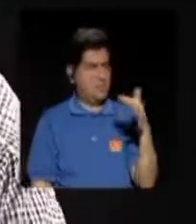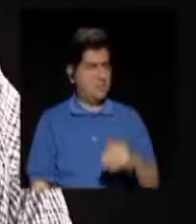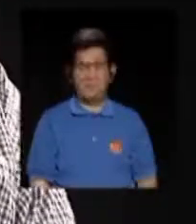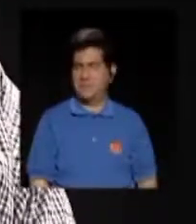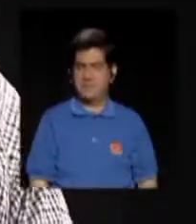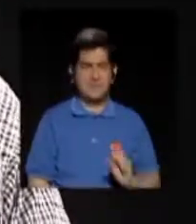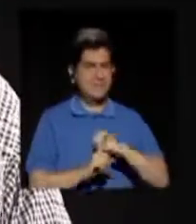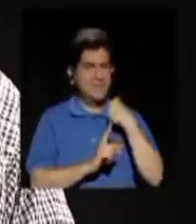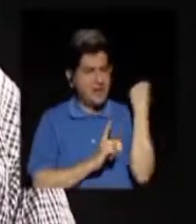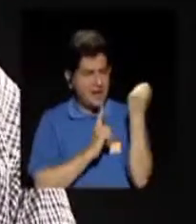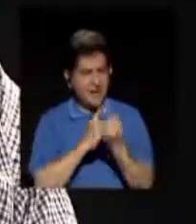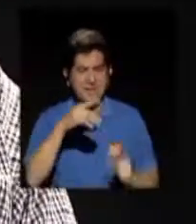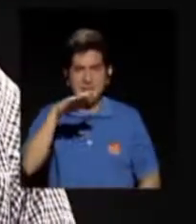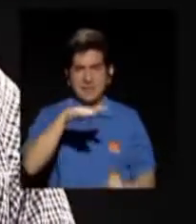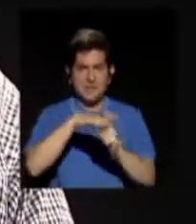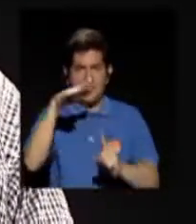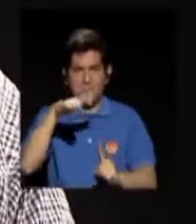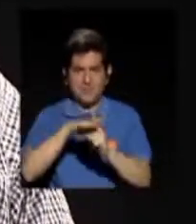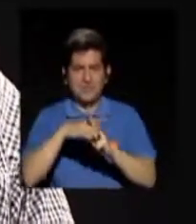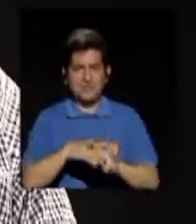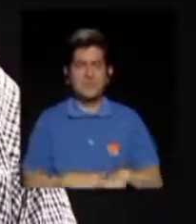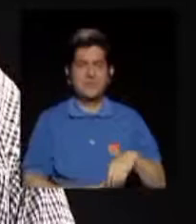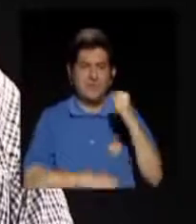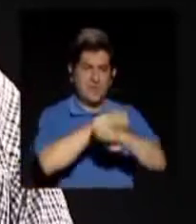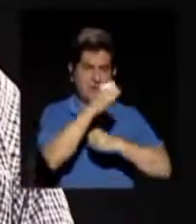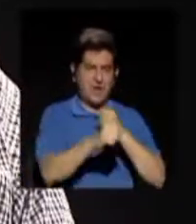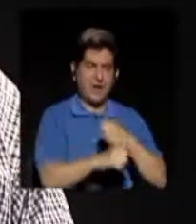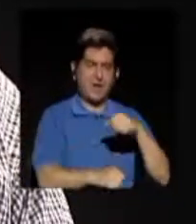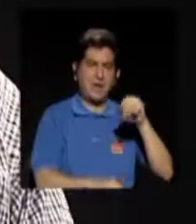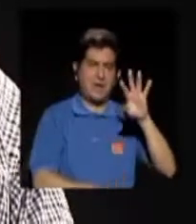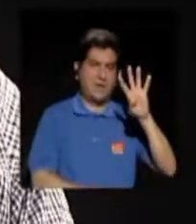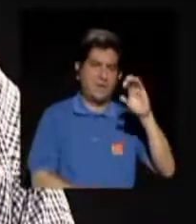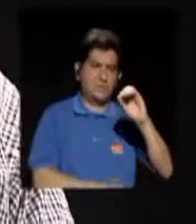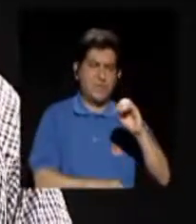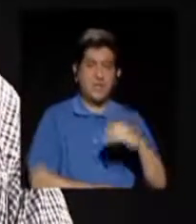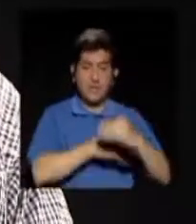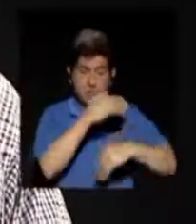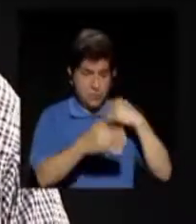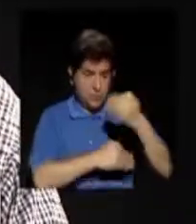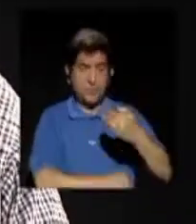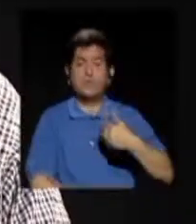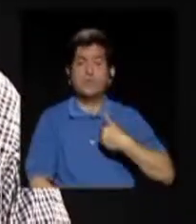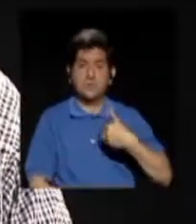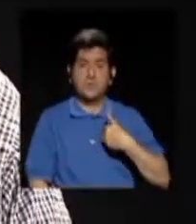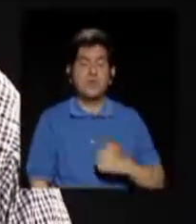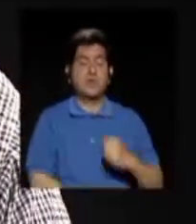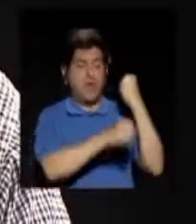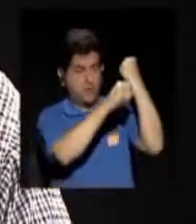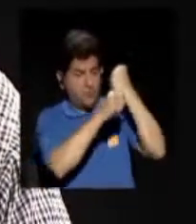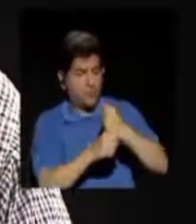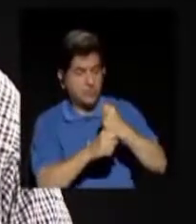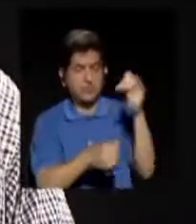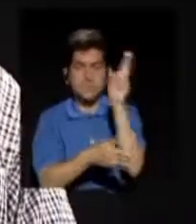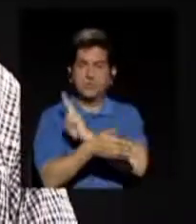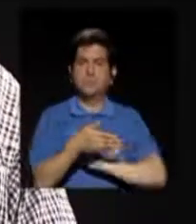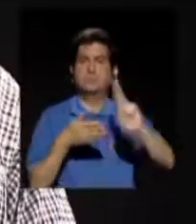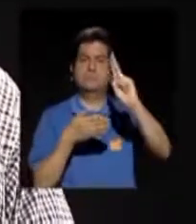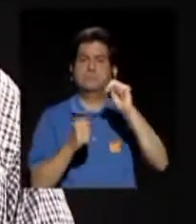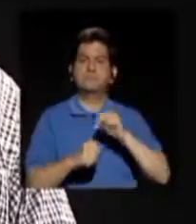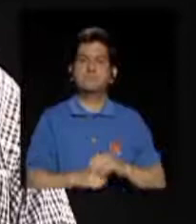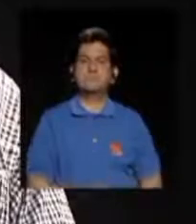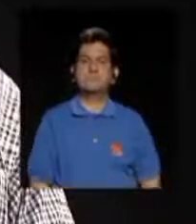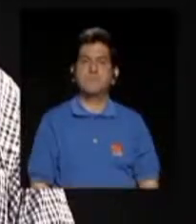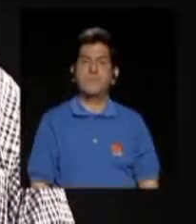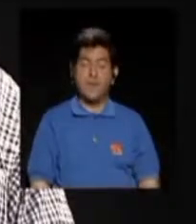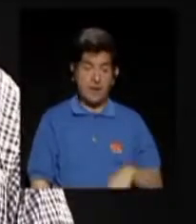las que afloraron en los 40s en el proceso mismo de creación de la universidad, que